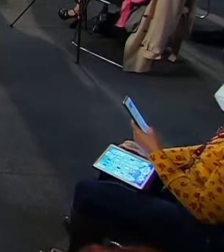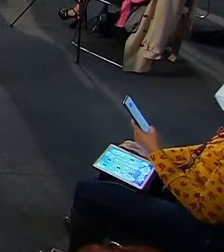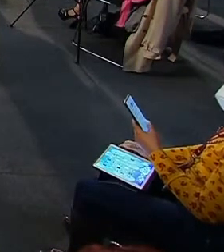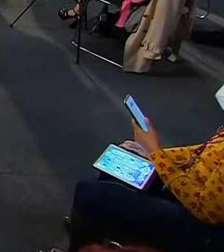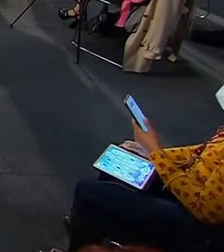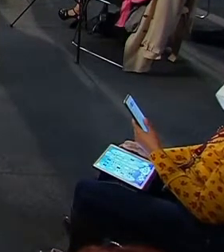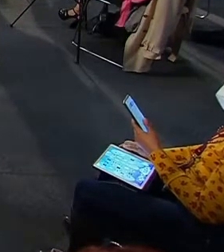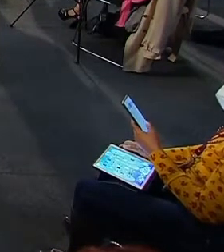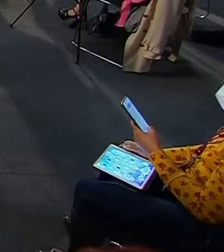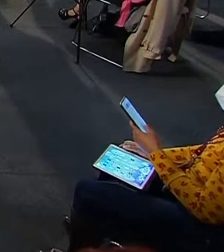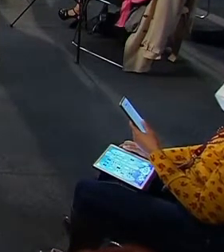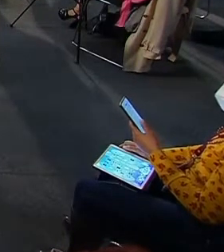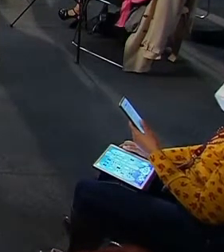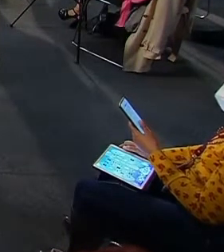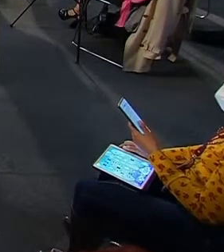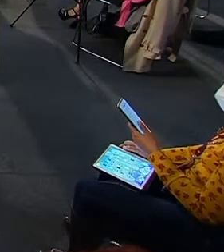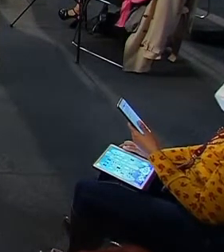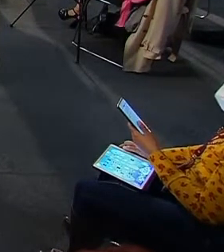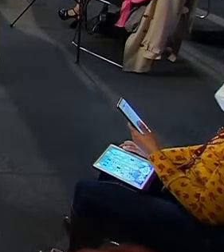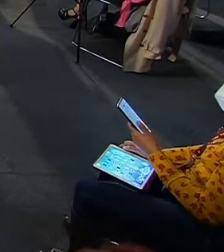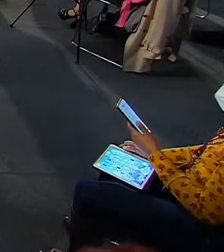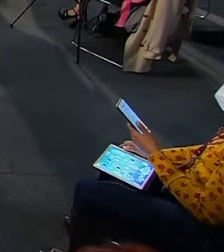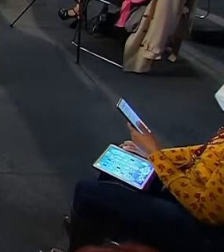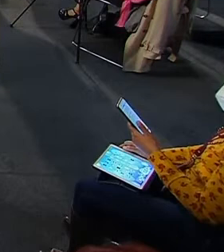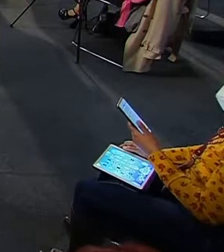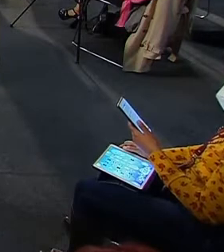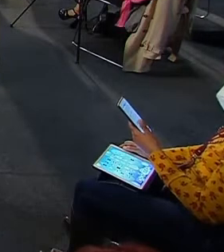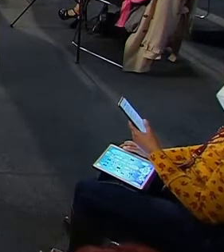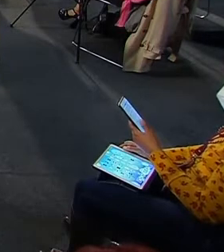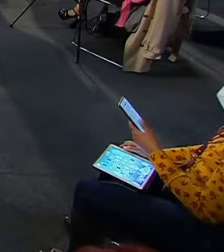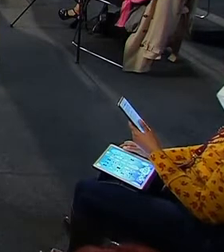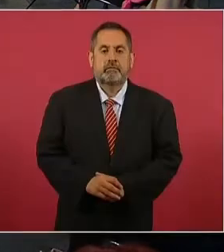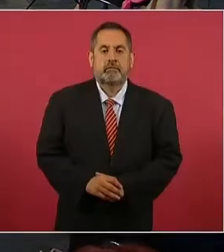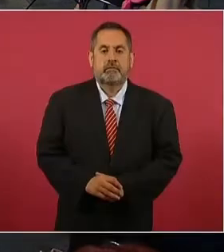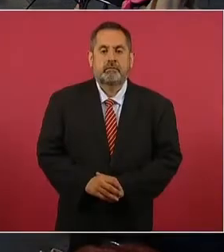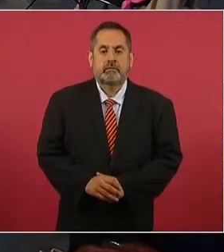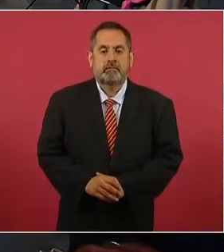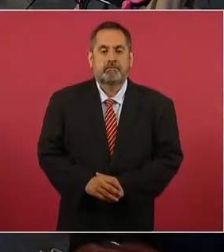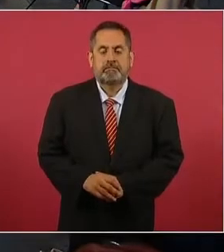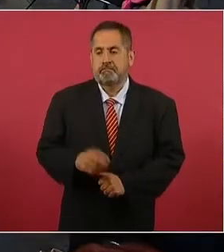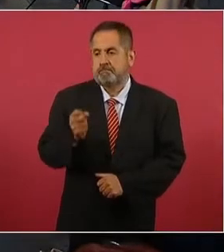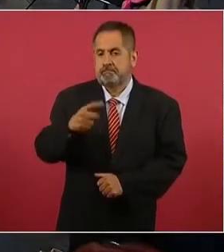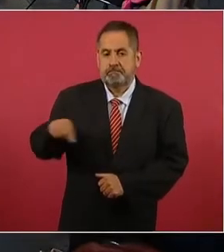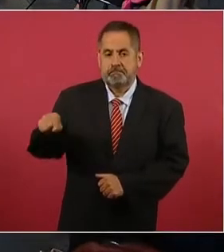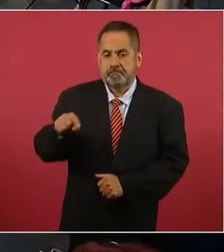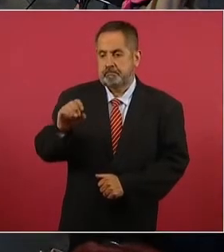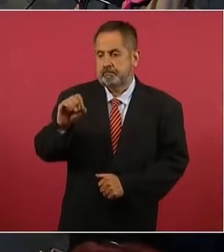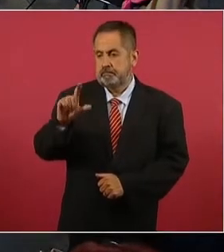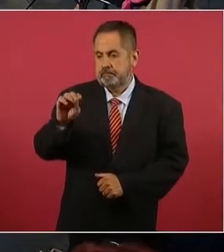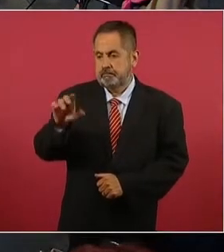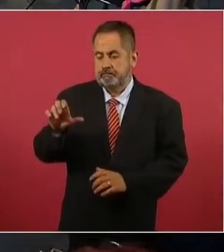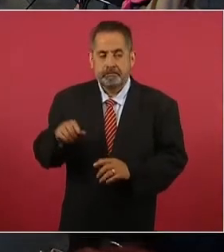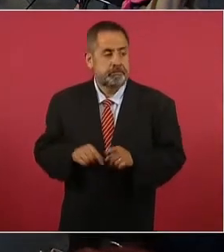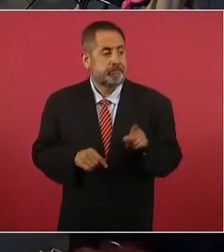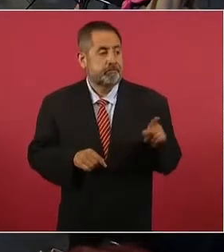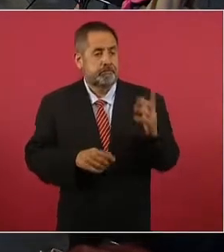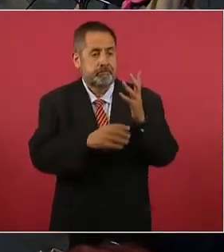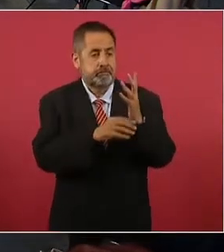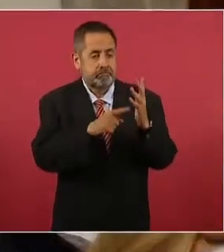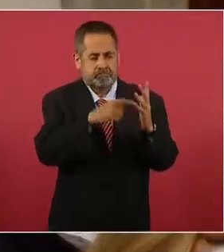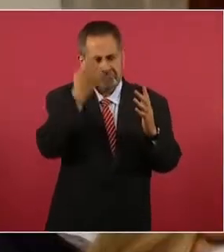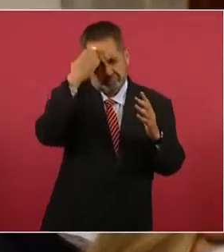son especialistas, que pues, bueno, o lo que dicen no es de un especialista en